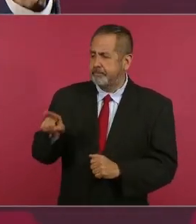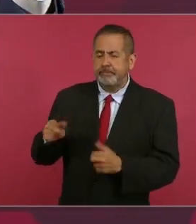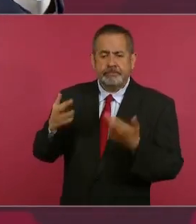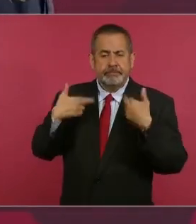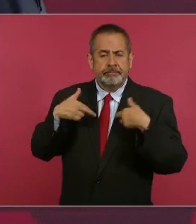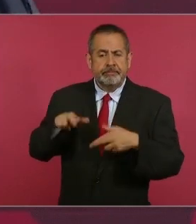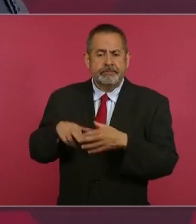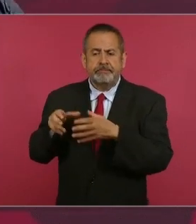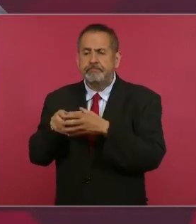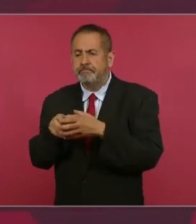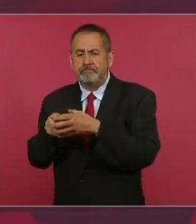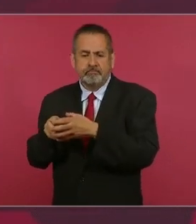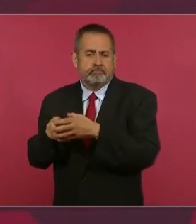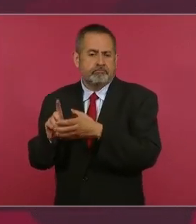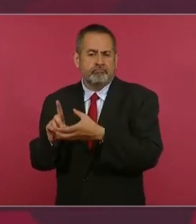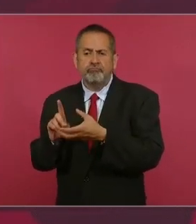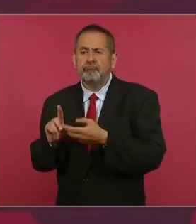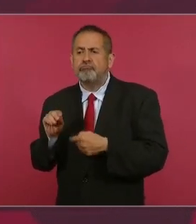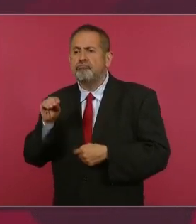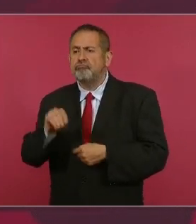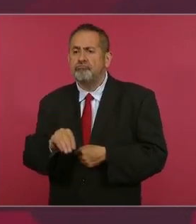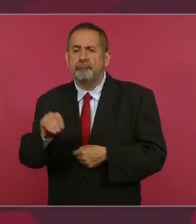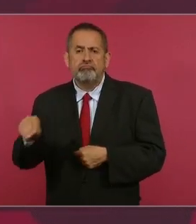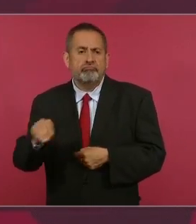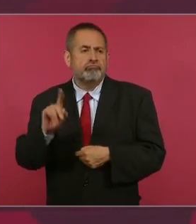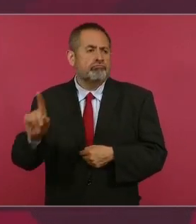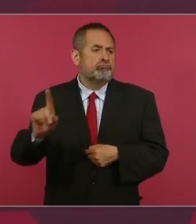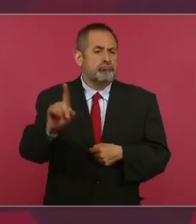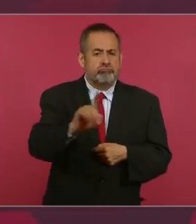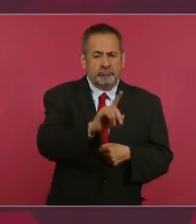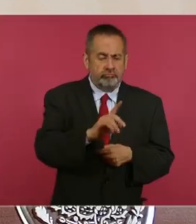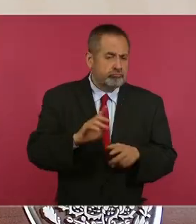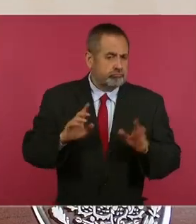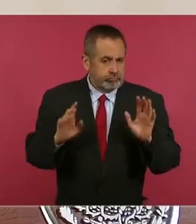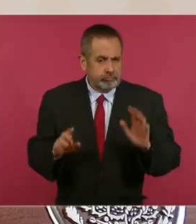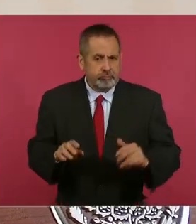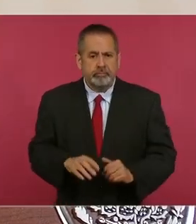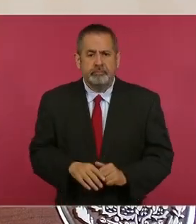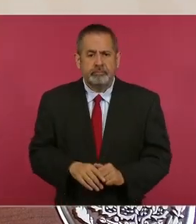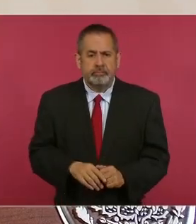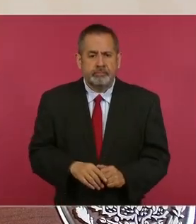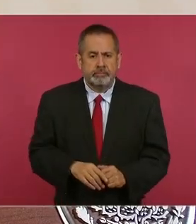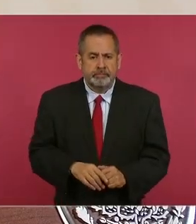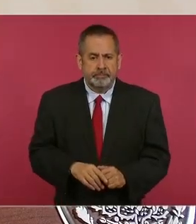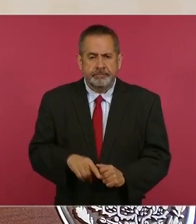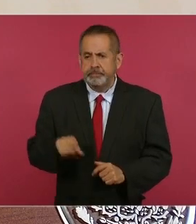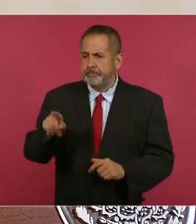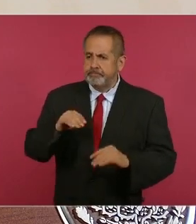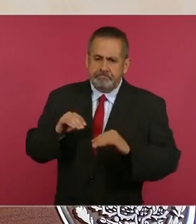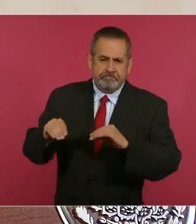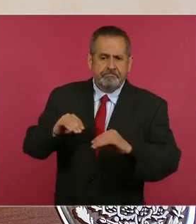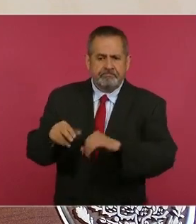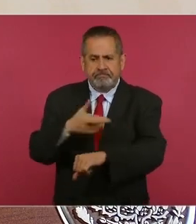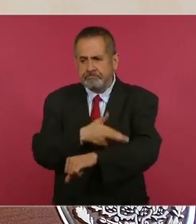representantes de los movimientos los que se están